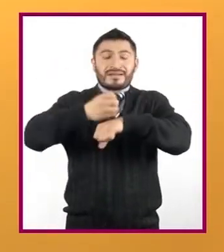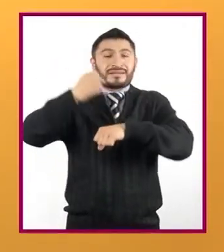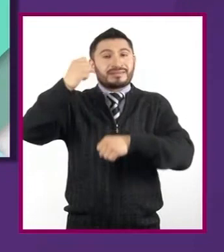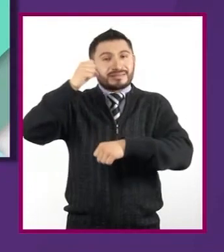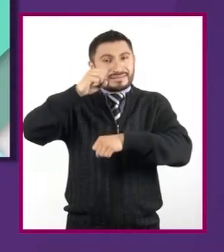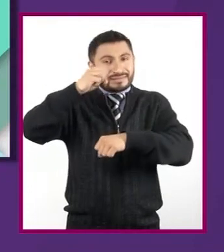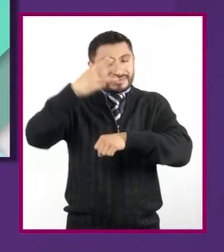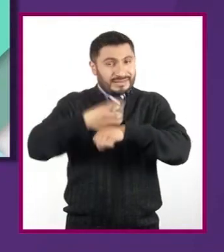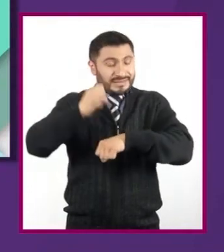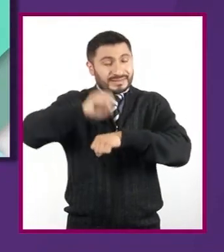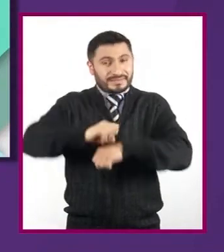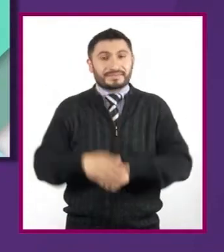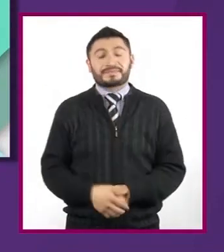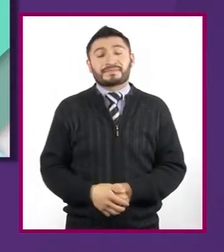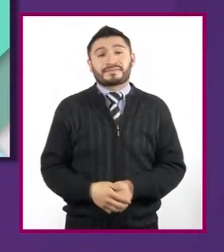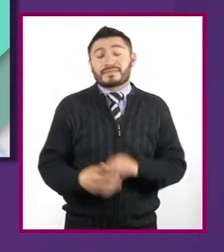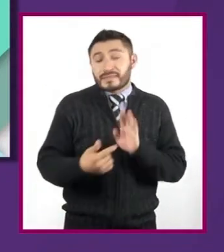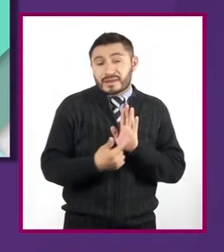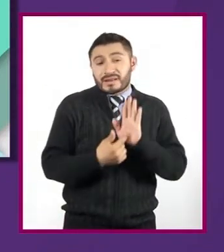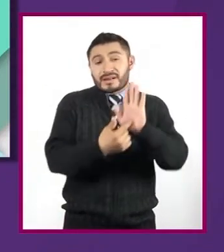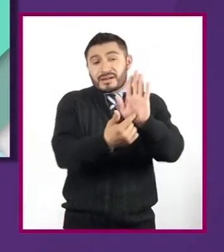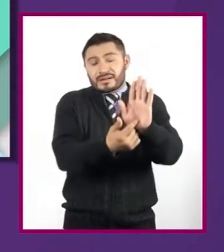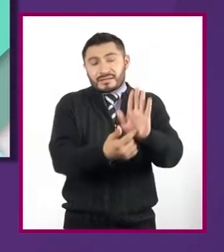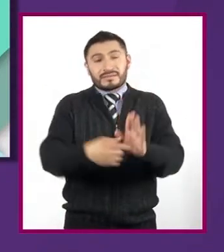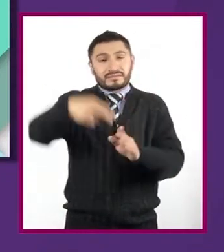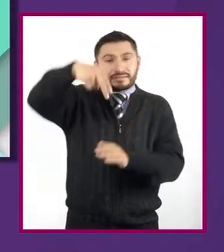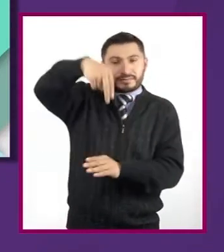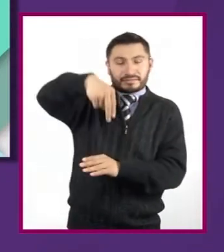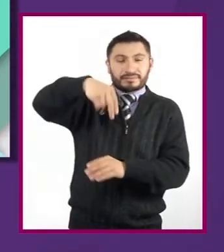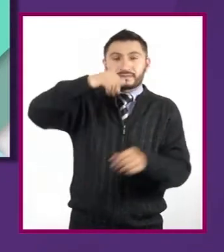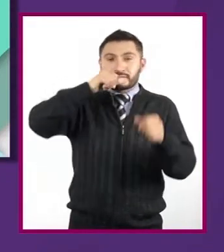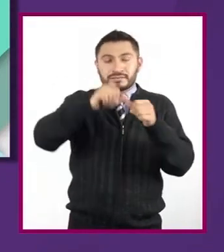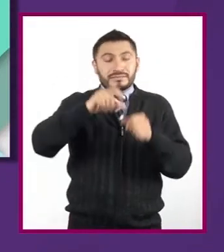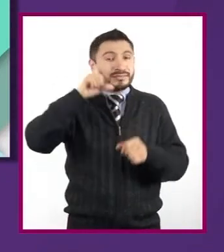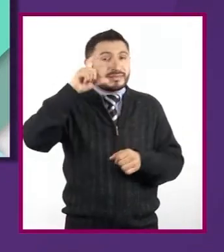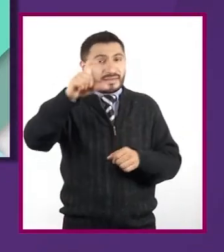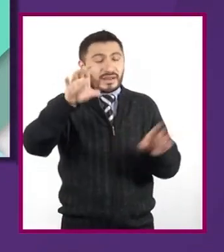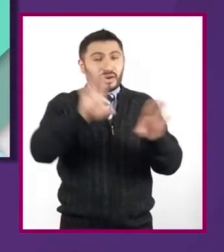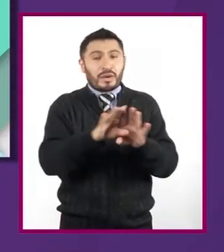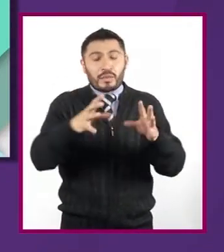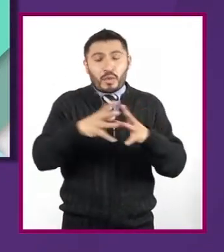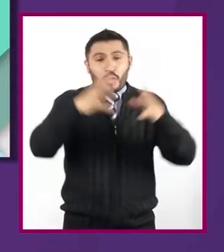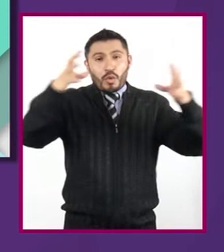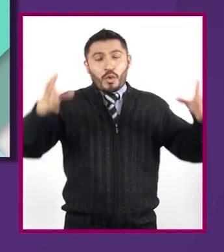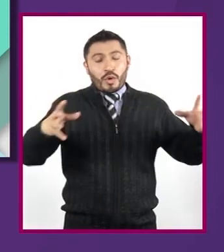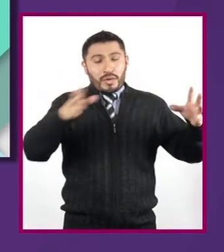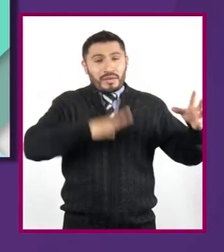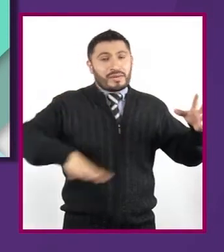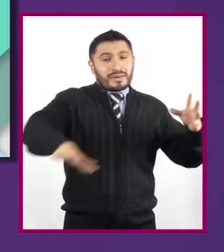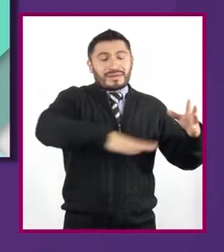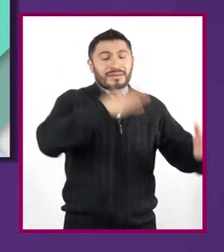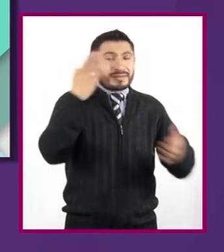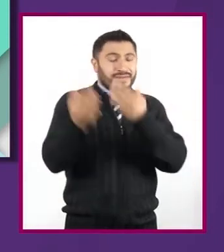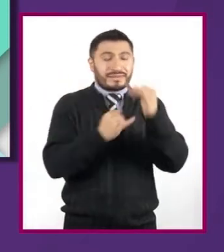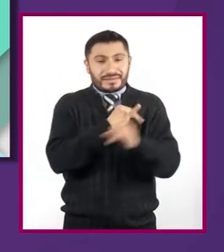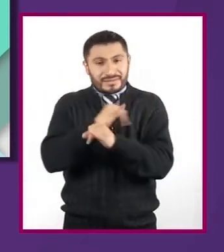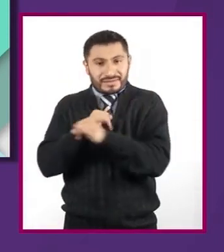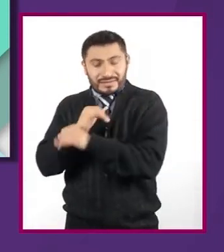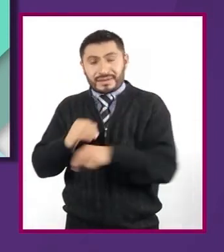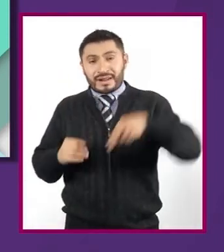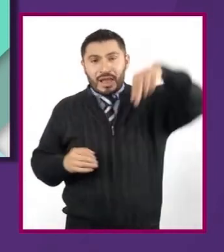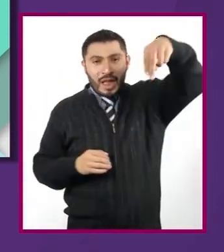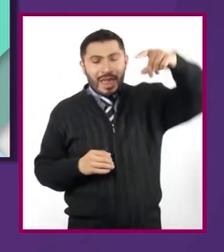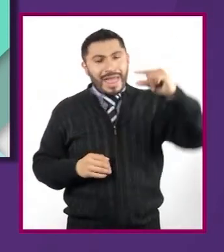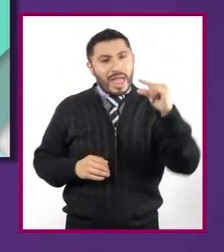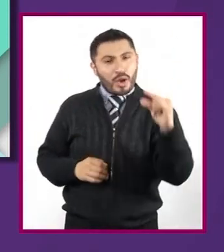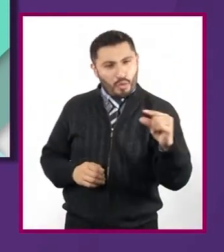grado. Nos muestra a N mayúscula como el tamaño de la población de estudio y N